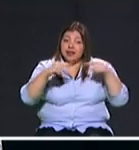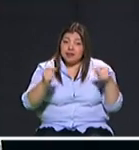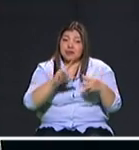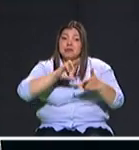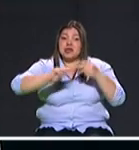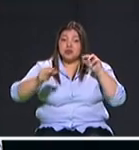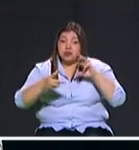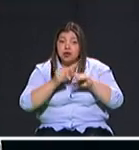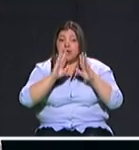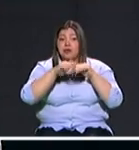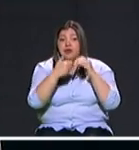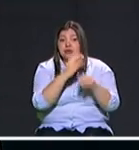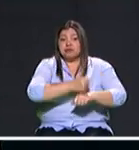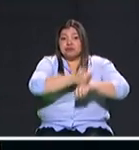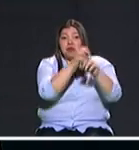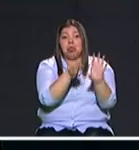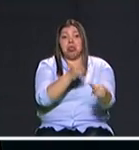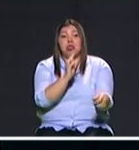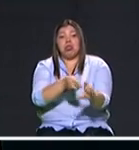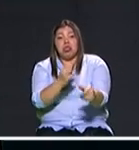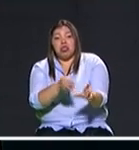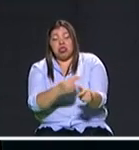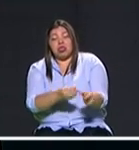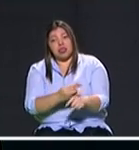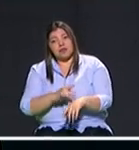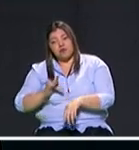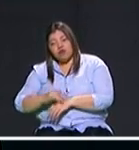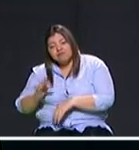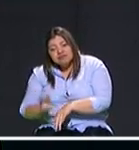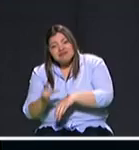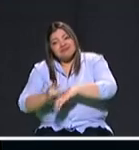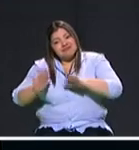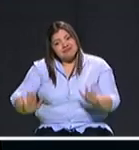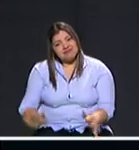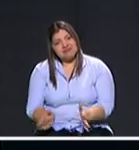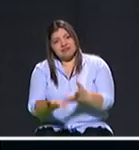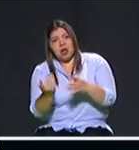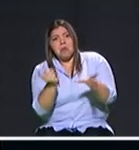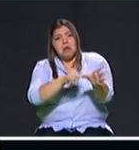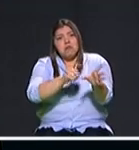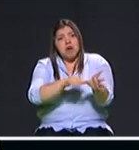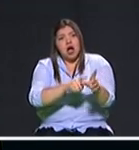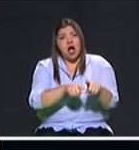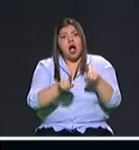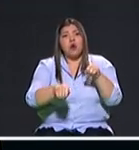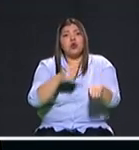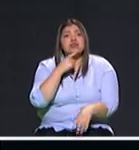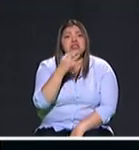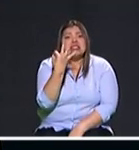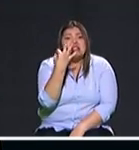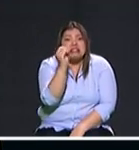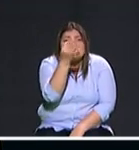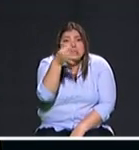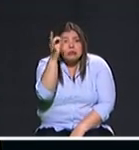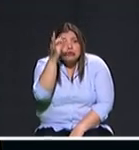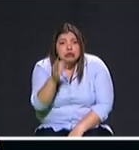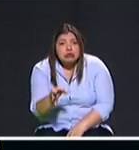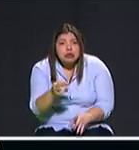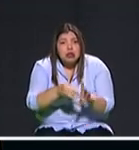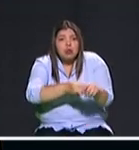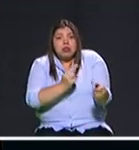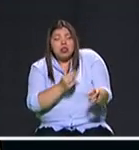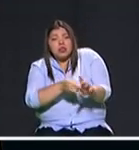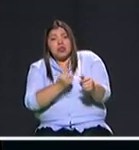retroalimentar motivar a estos jóvenes para que no se retiren cuando no me para y me dicen que más del 30 por ciento de ser tan cuando les damos estos